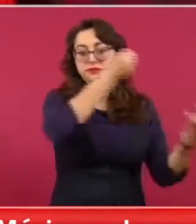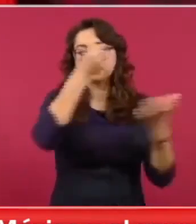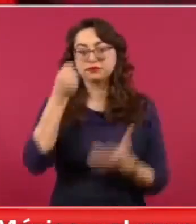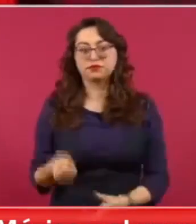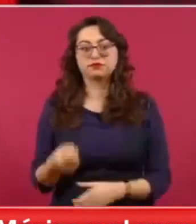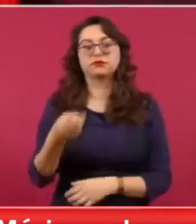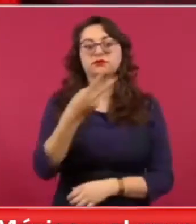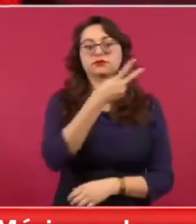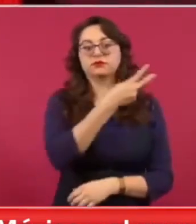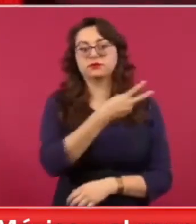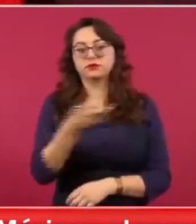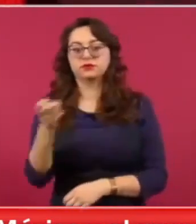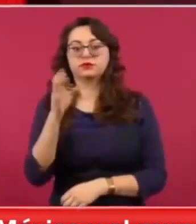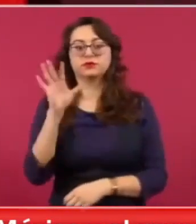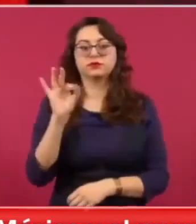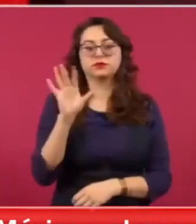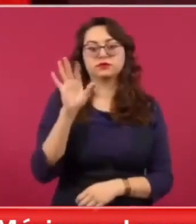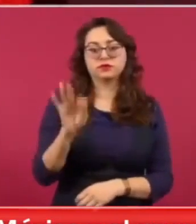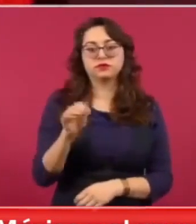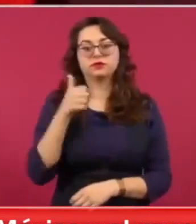Son